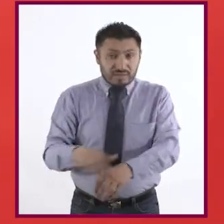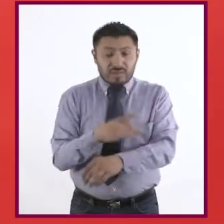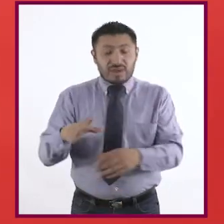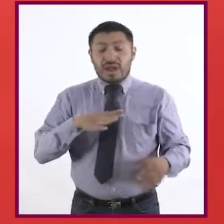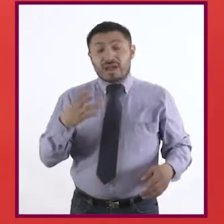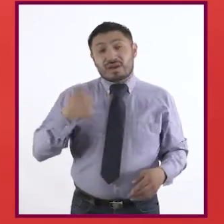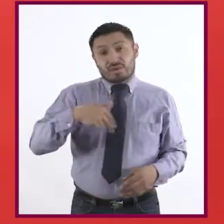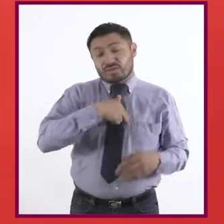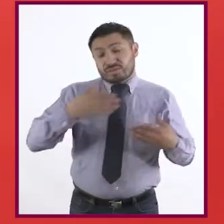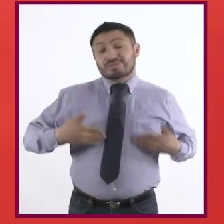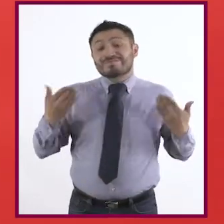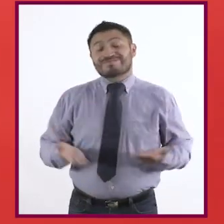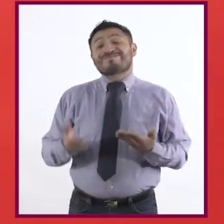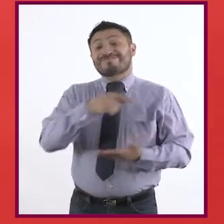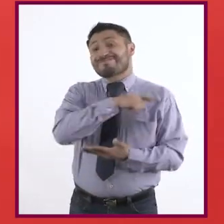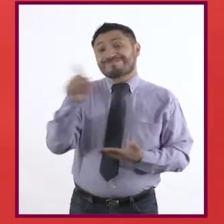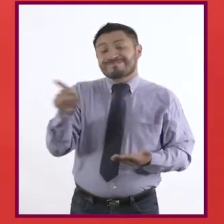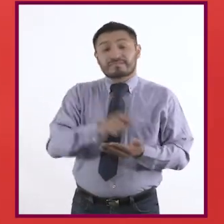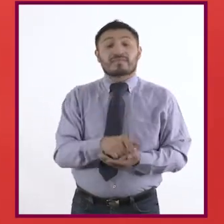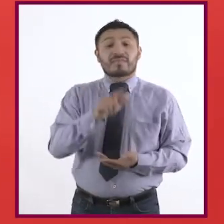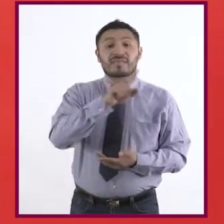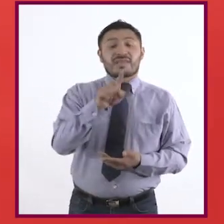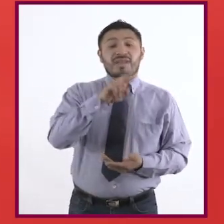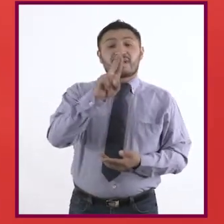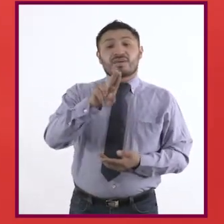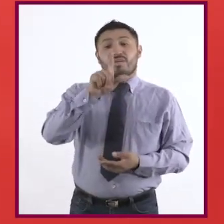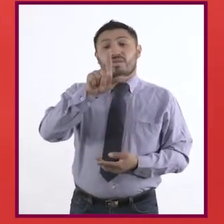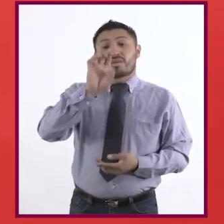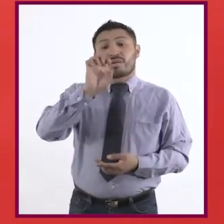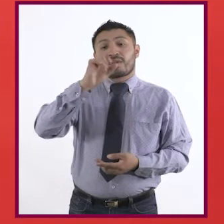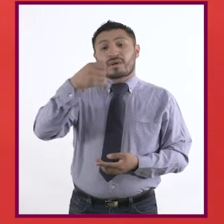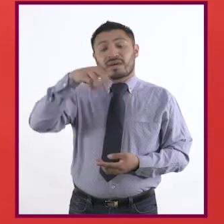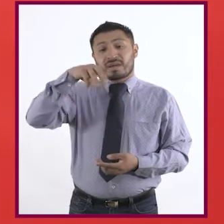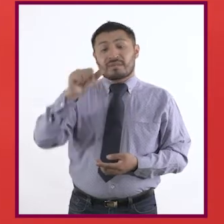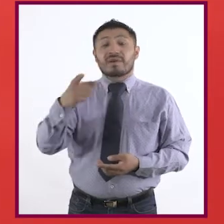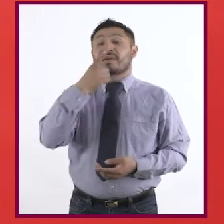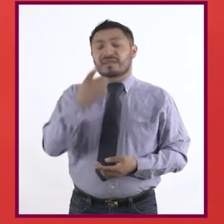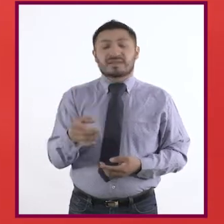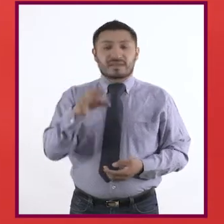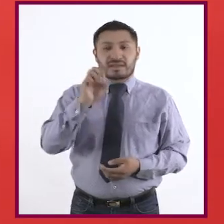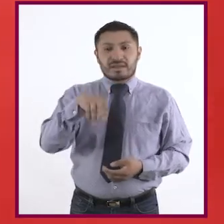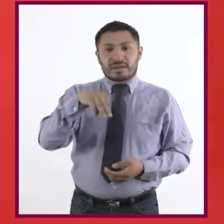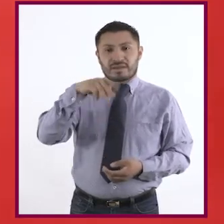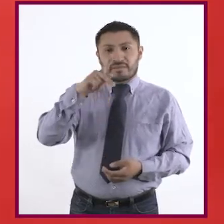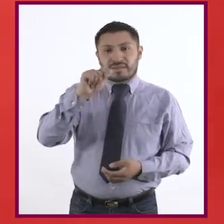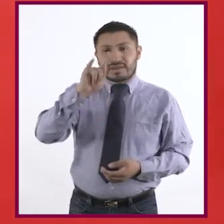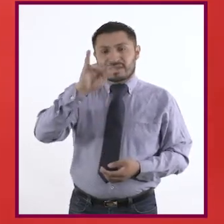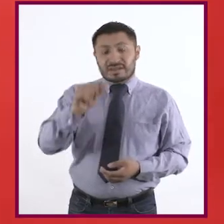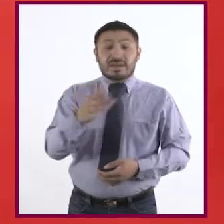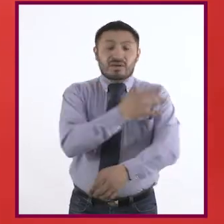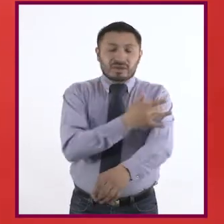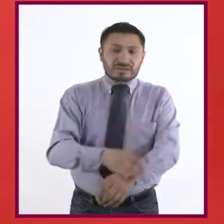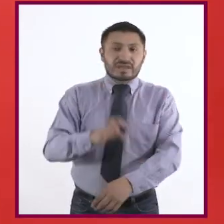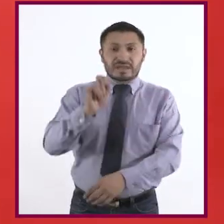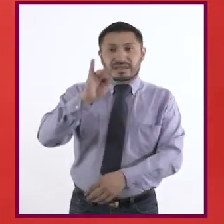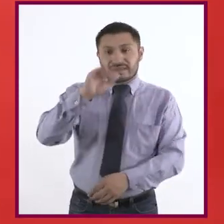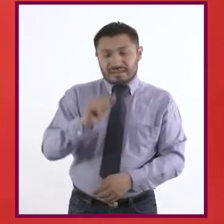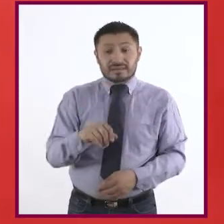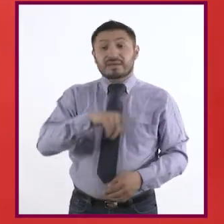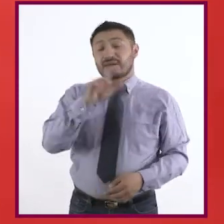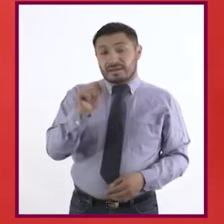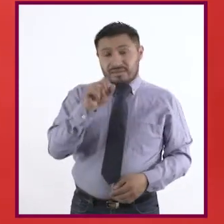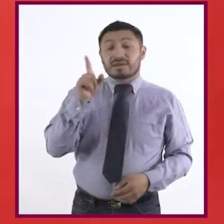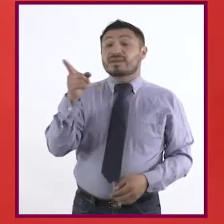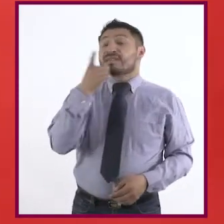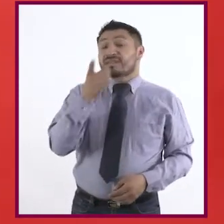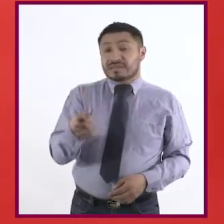deposita la confianza en ellos. Zuleima cree que es la empatía, la honestidad y la ética. Sobre el siguiente punto, Zuleima nos comparte que